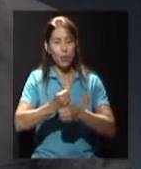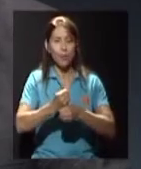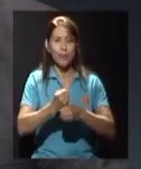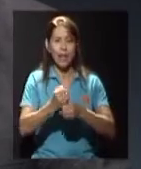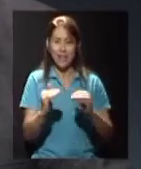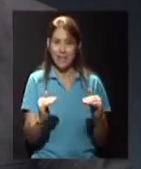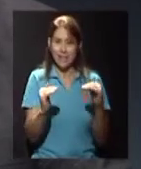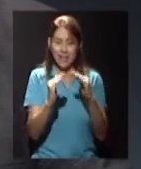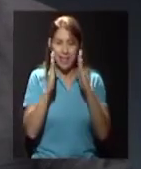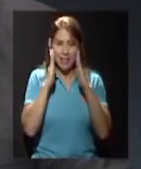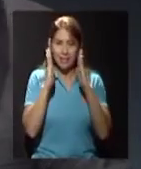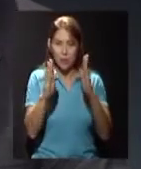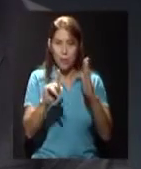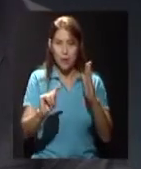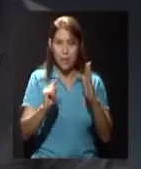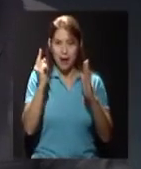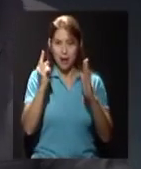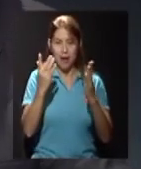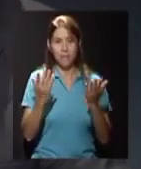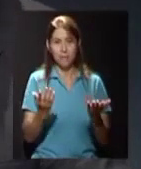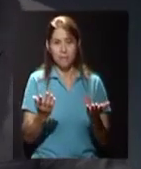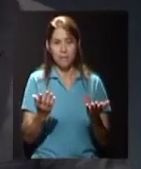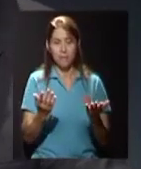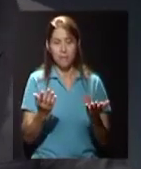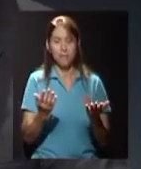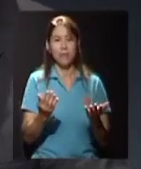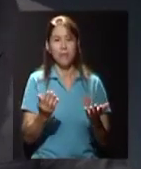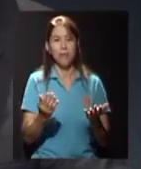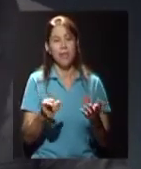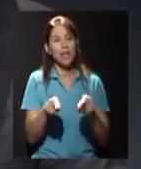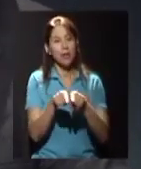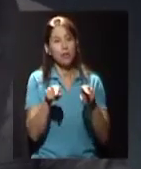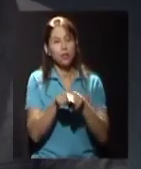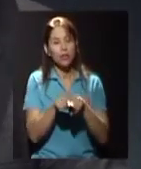ejerciendo en atención primaria muy bien inclusive